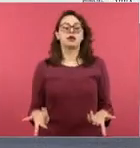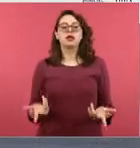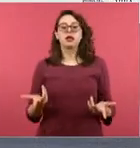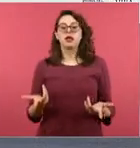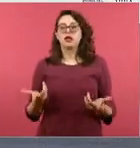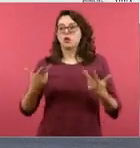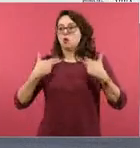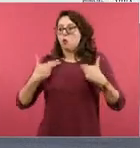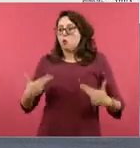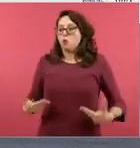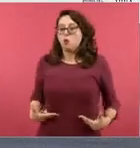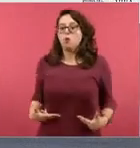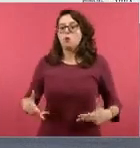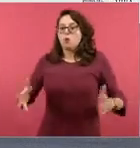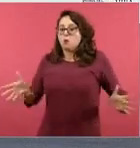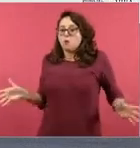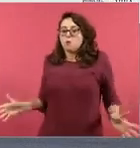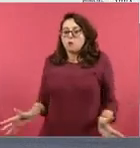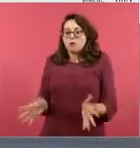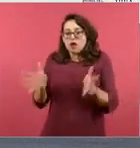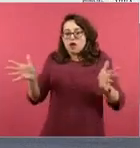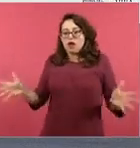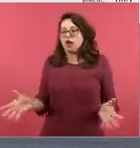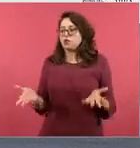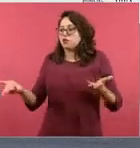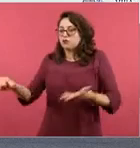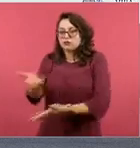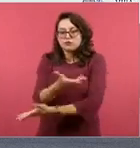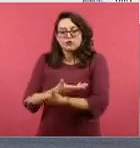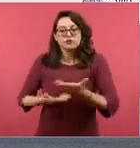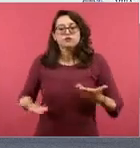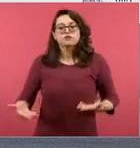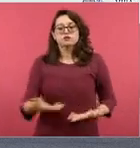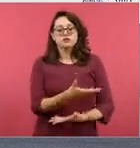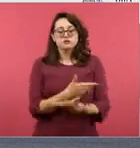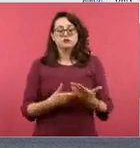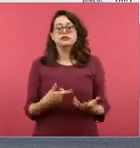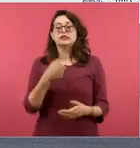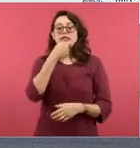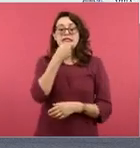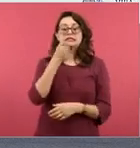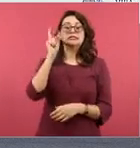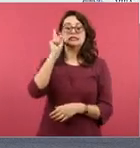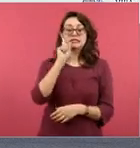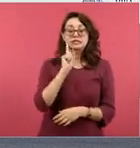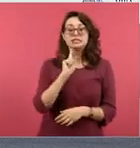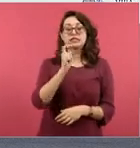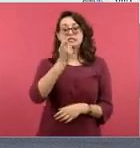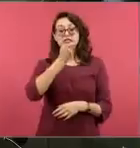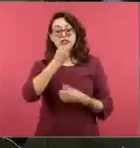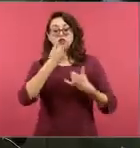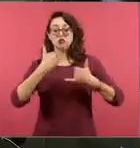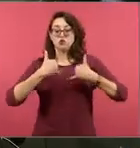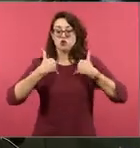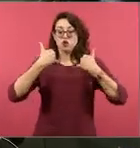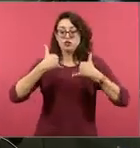diferente de poder formar capacidades en nuestras niñas, en nuestros niños y en nuestros